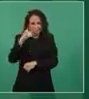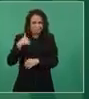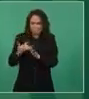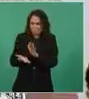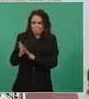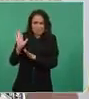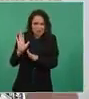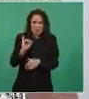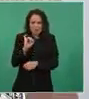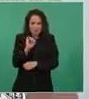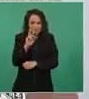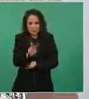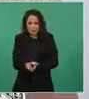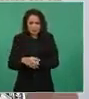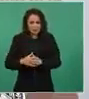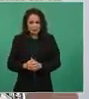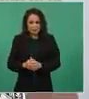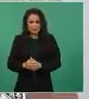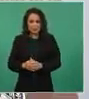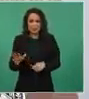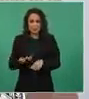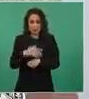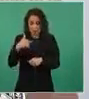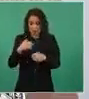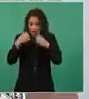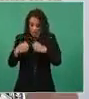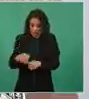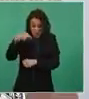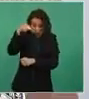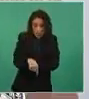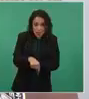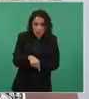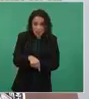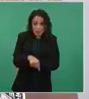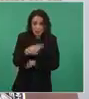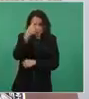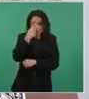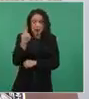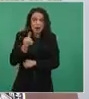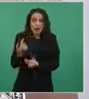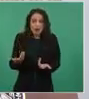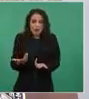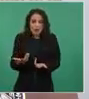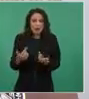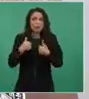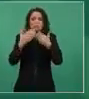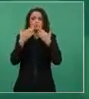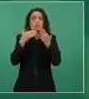porque yo no voy a estar aquí si no tengo el apoyo de la gente.